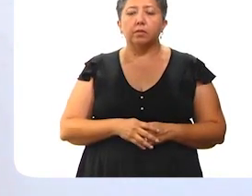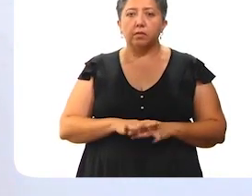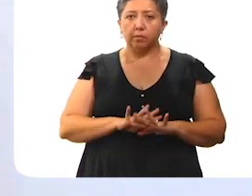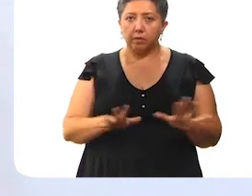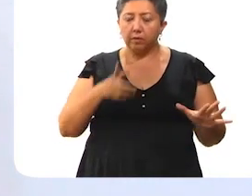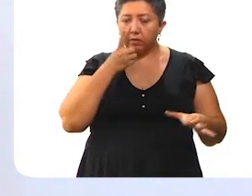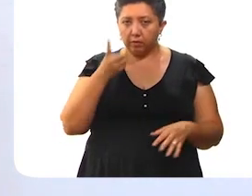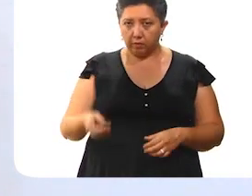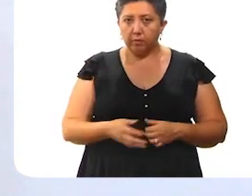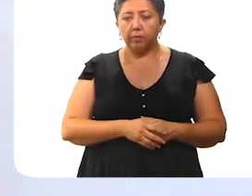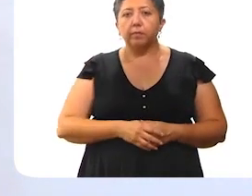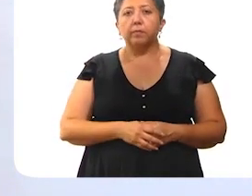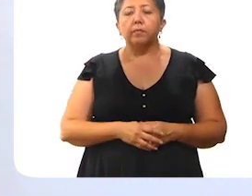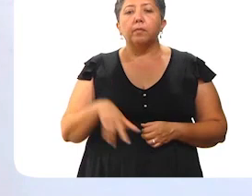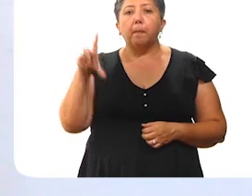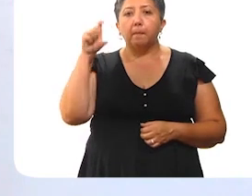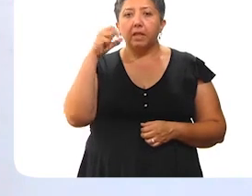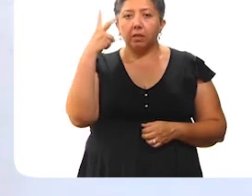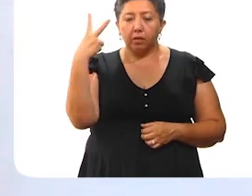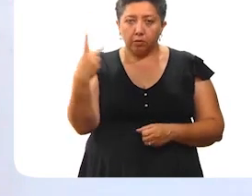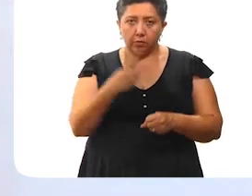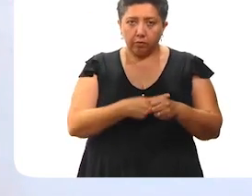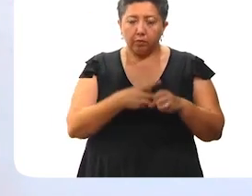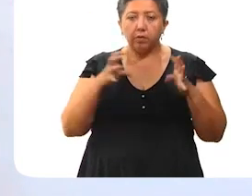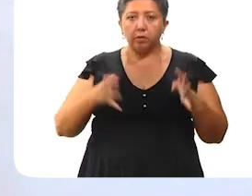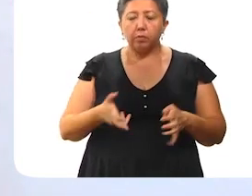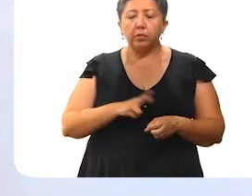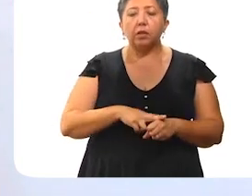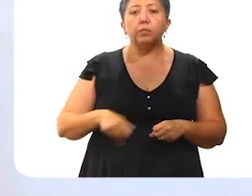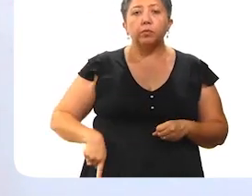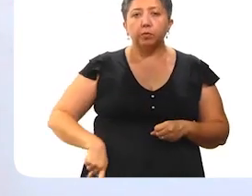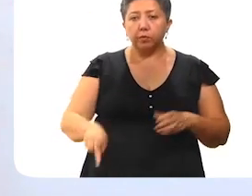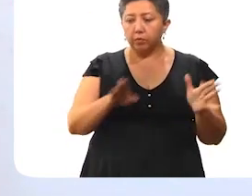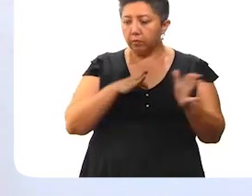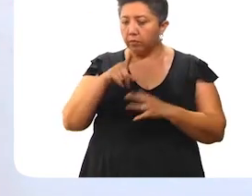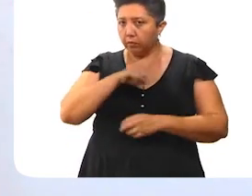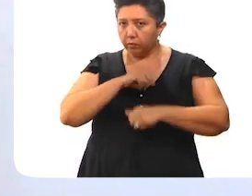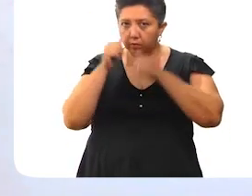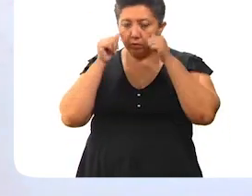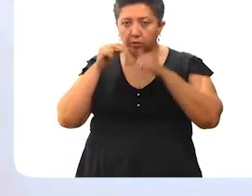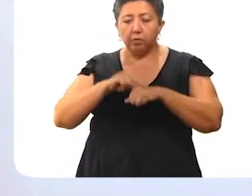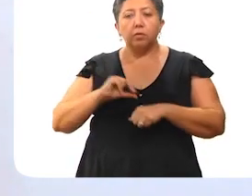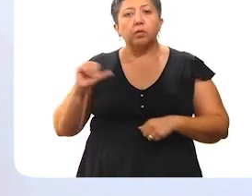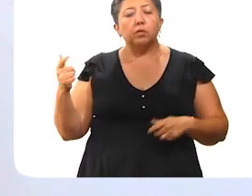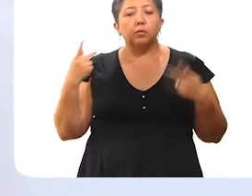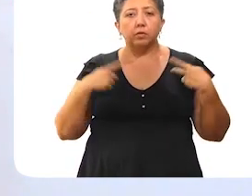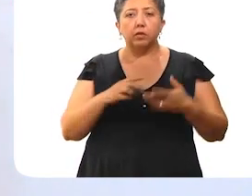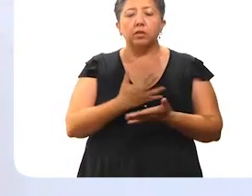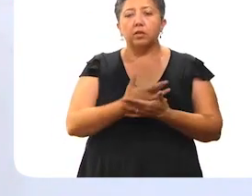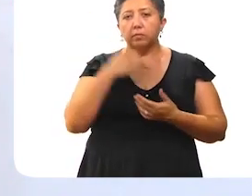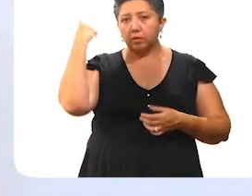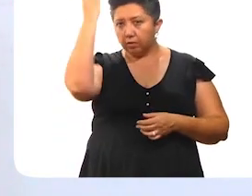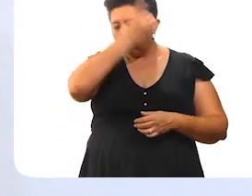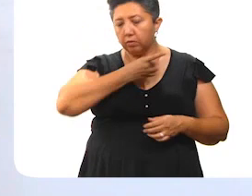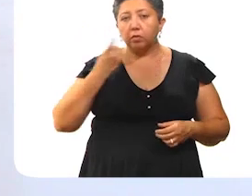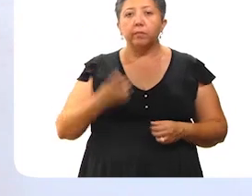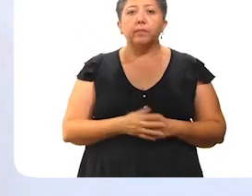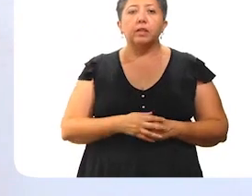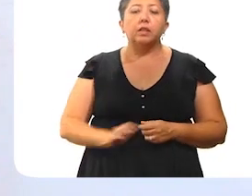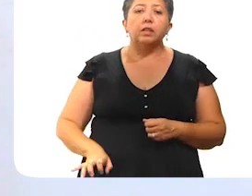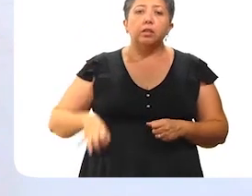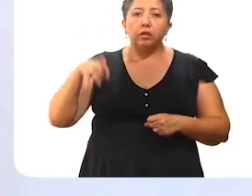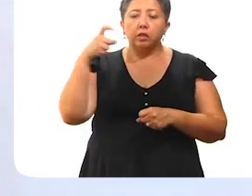leves. Como ya se mencionó, 22 de los casos positivos están en hospitales públicos y en aislamiento total. Hay otros pacientes a la espera de